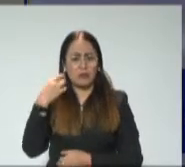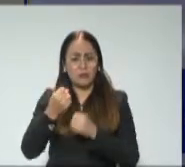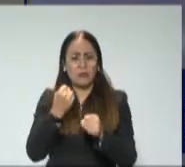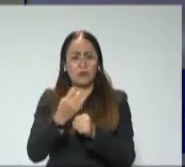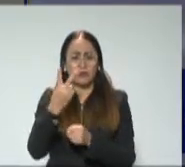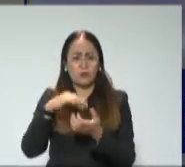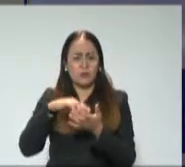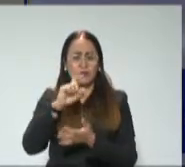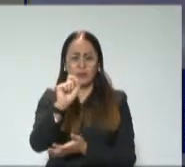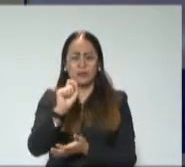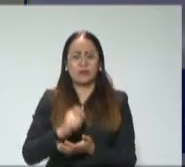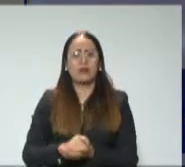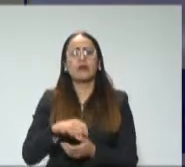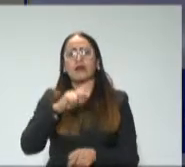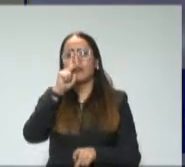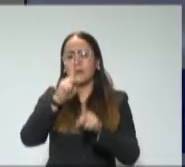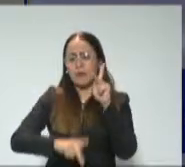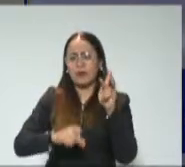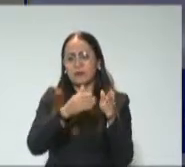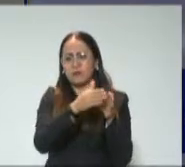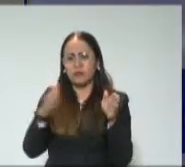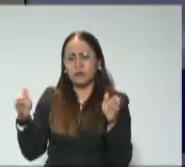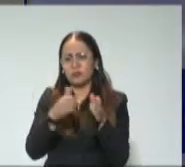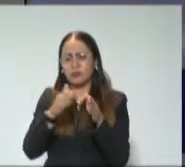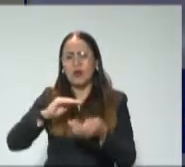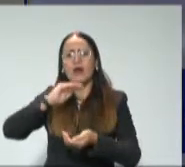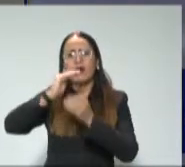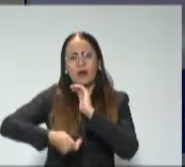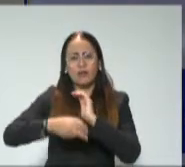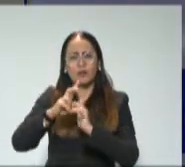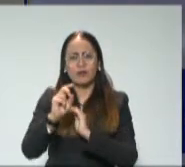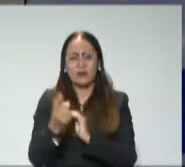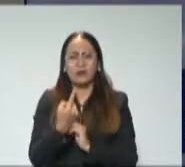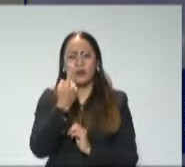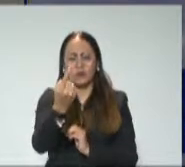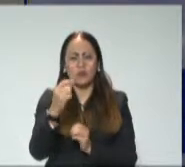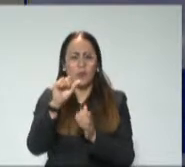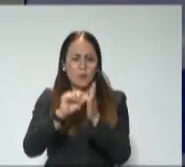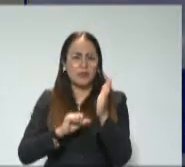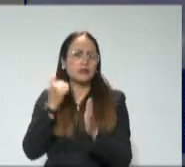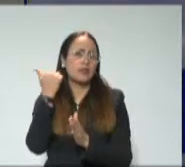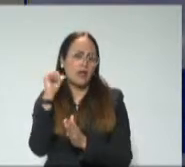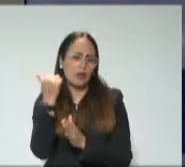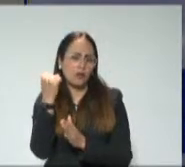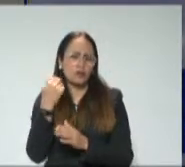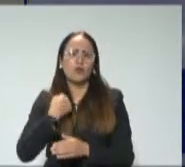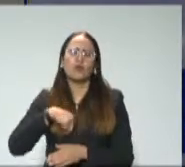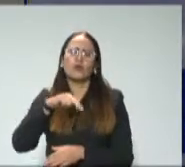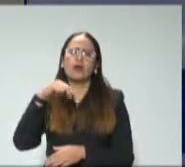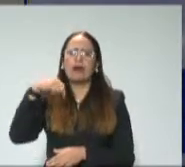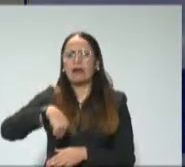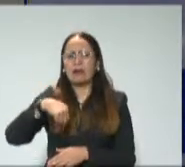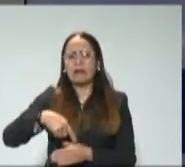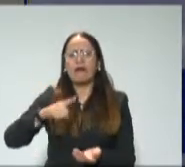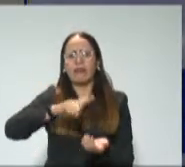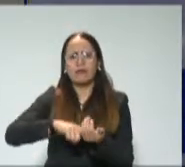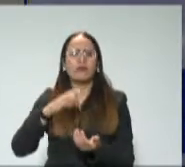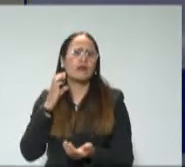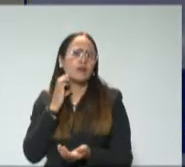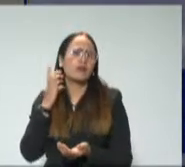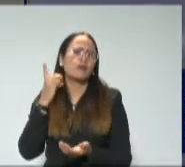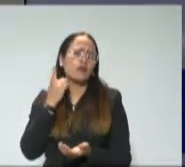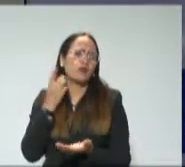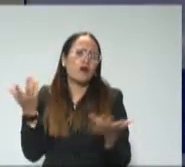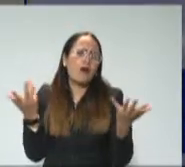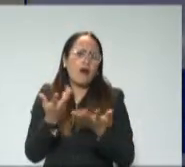año y receso legislativo que habría de terminar el 31 de agosto Qué medidas podía tomar la cámara de